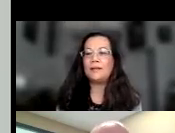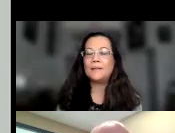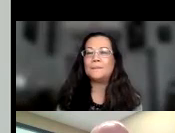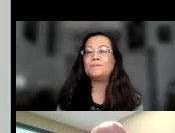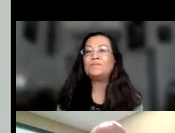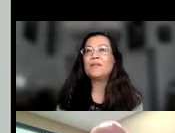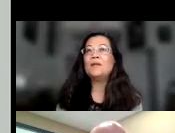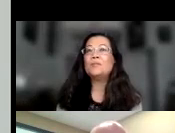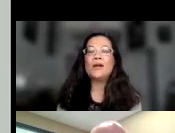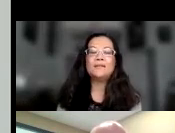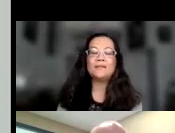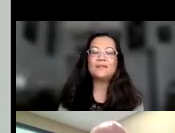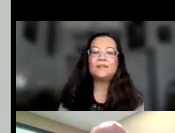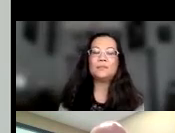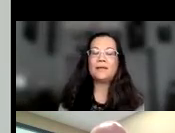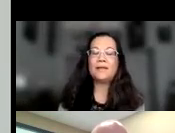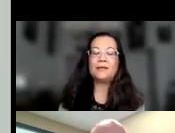diapositiva habla acerca de